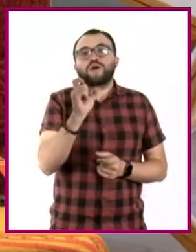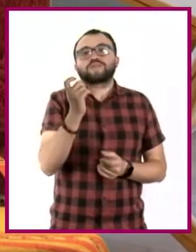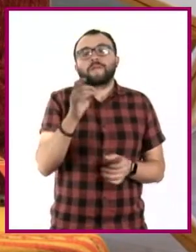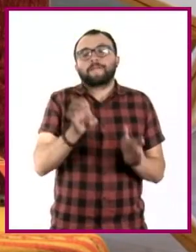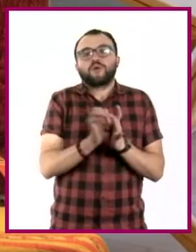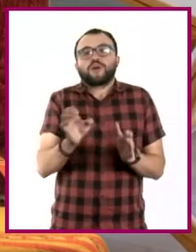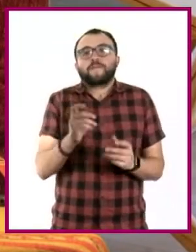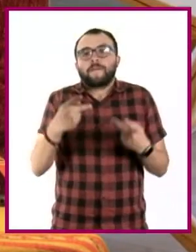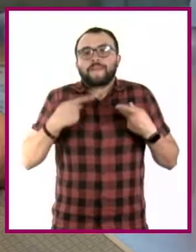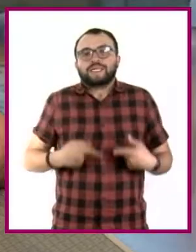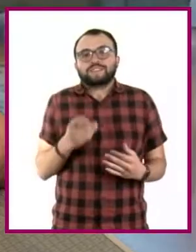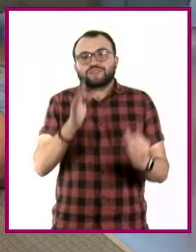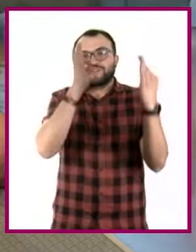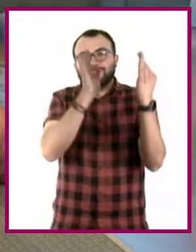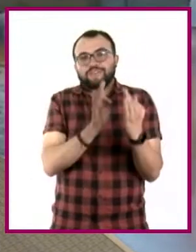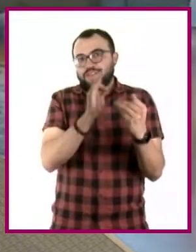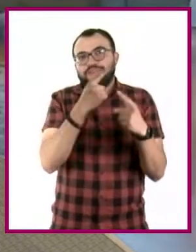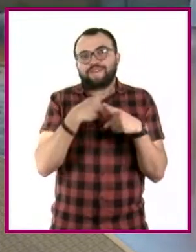persona.